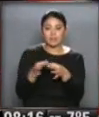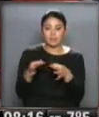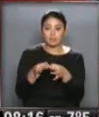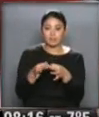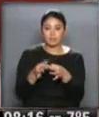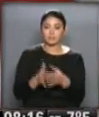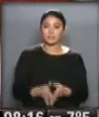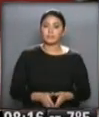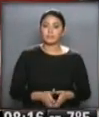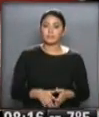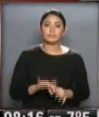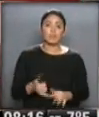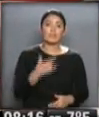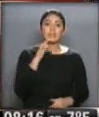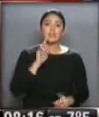Malvinas